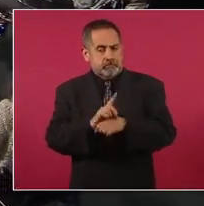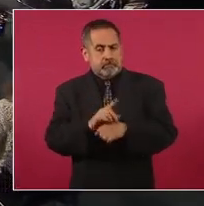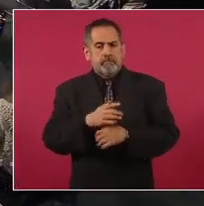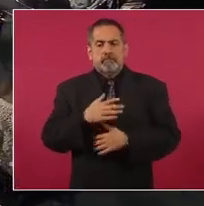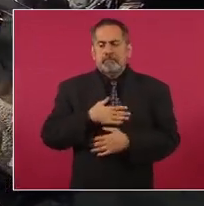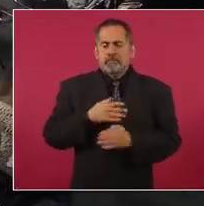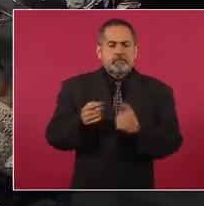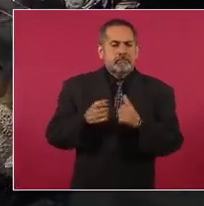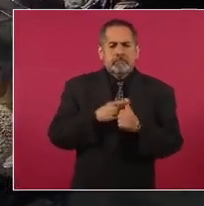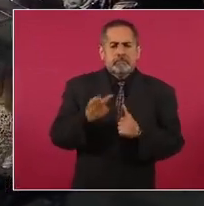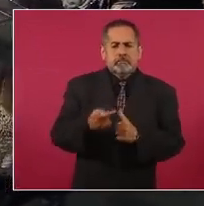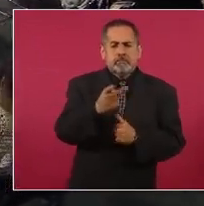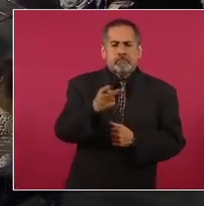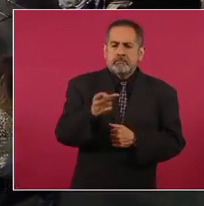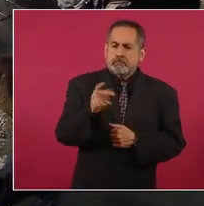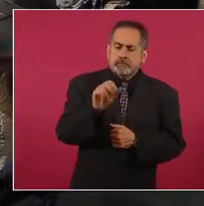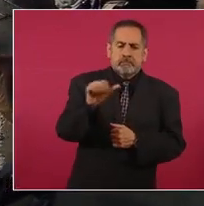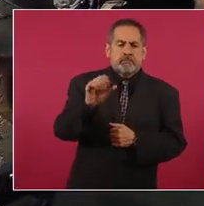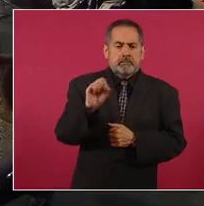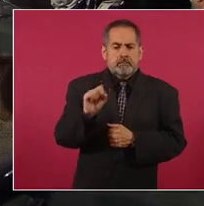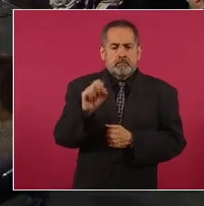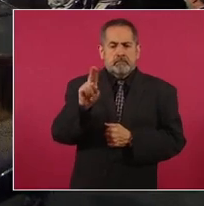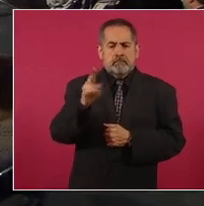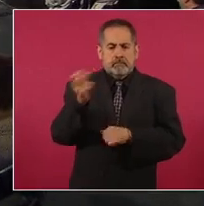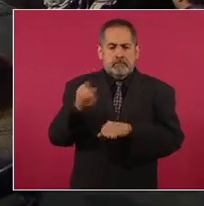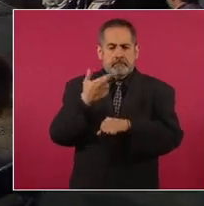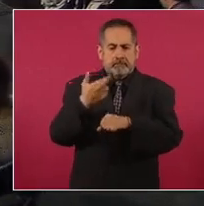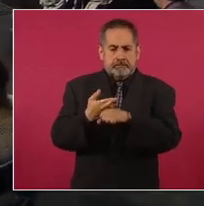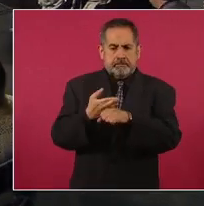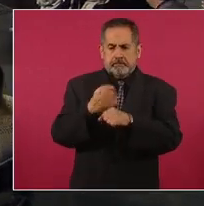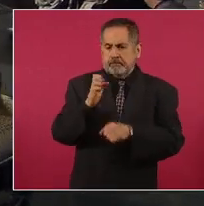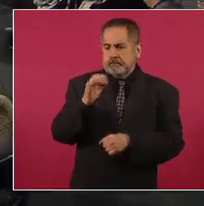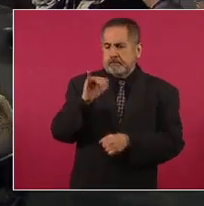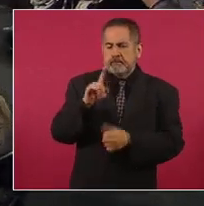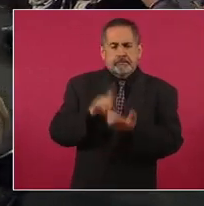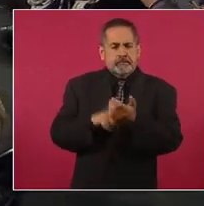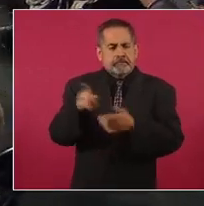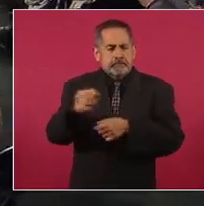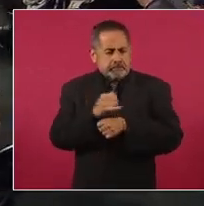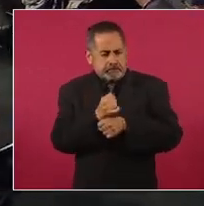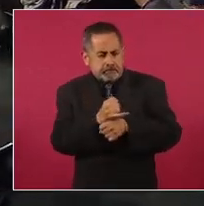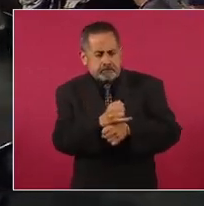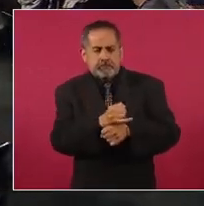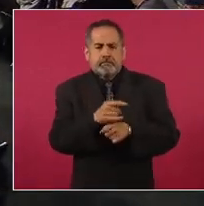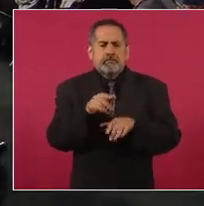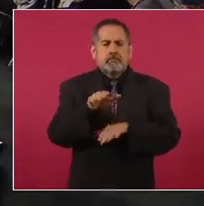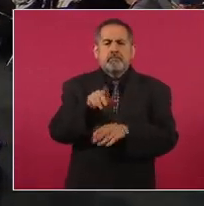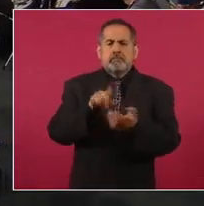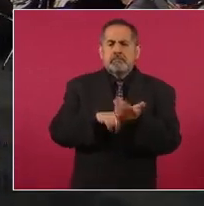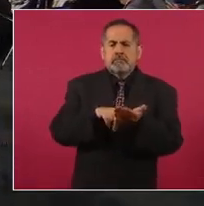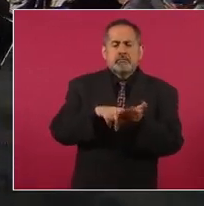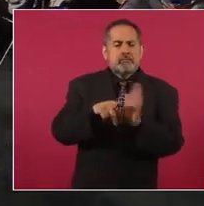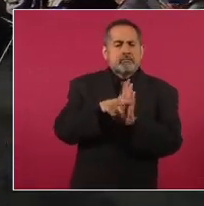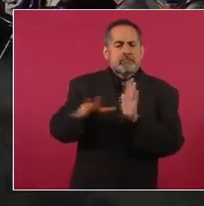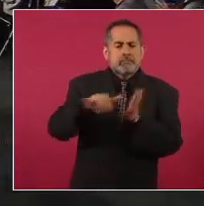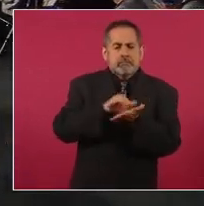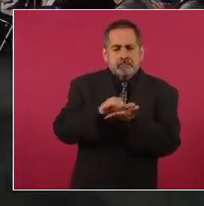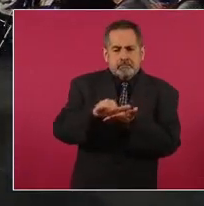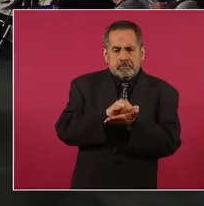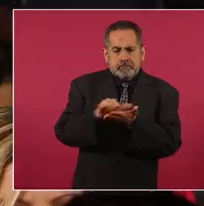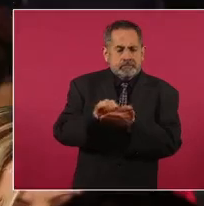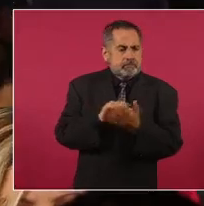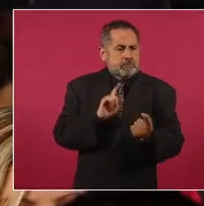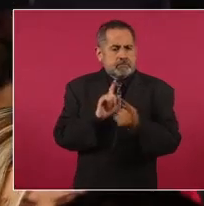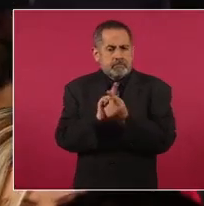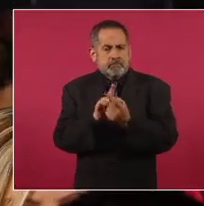primera instancia preguntarle al subsecretario Encina si nos puede comentar esta investigación que hizo el del New York Times, donde habla de un encuentro que tuvo